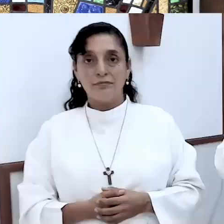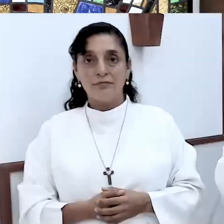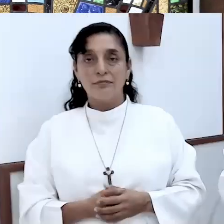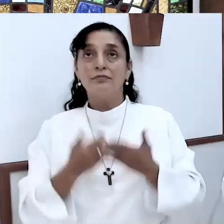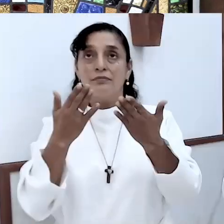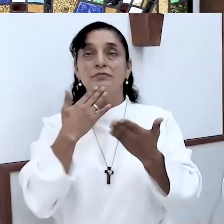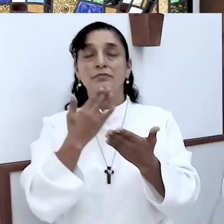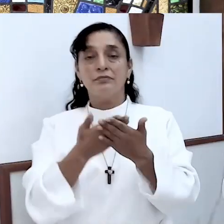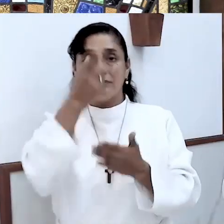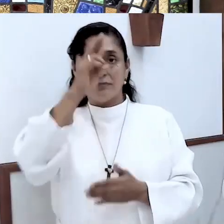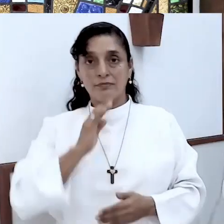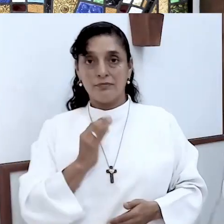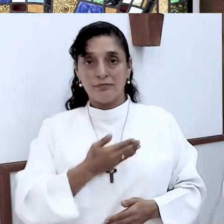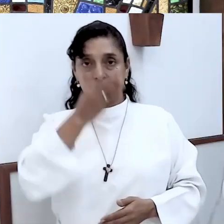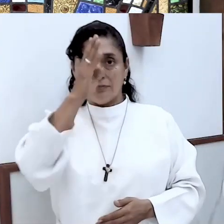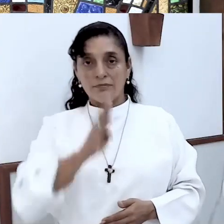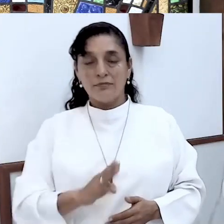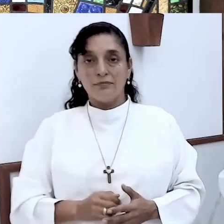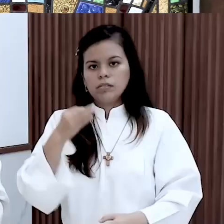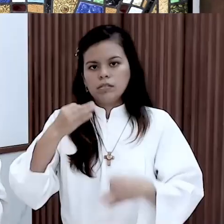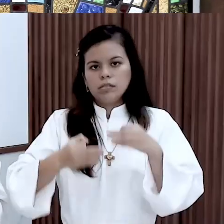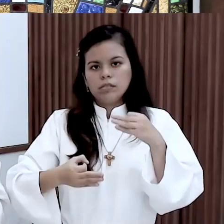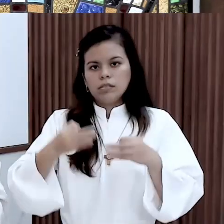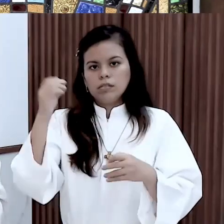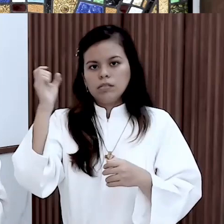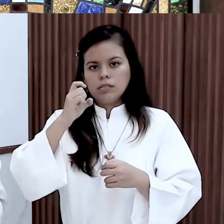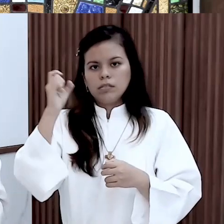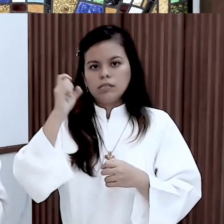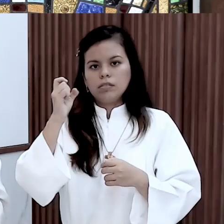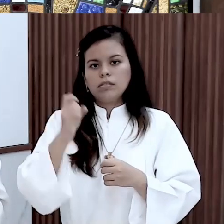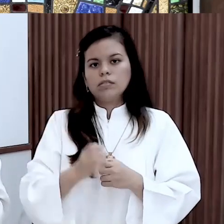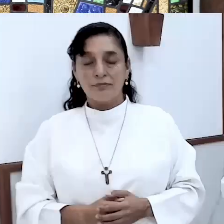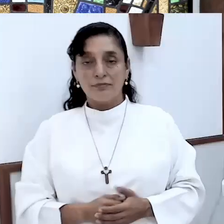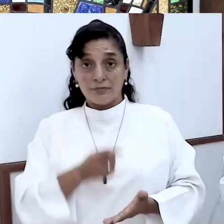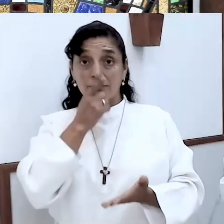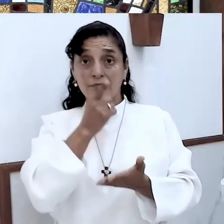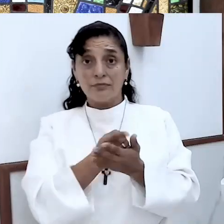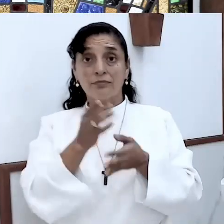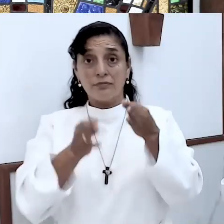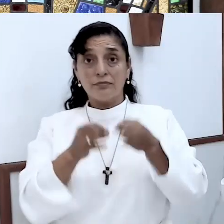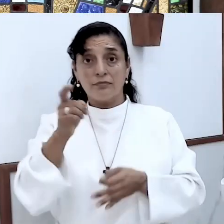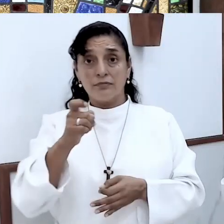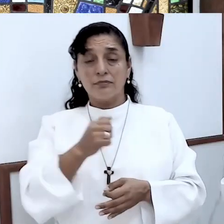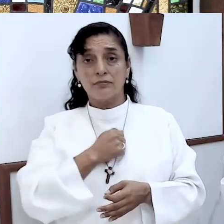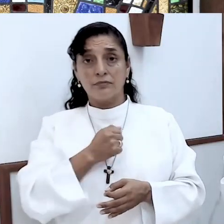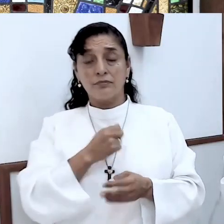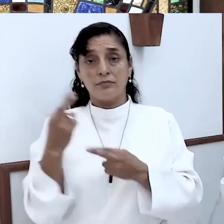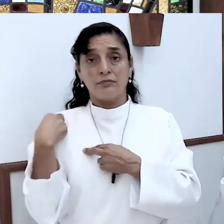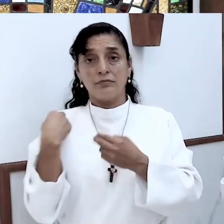Demos gracias al Señor nuestro Dios. Es justo y necesario. En verdad es justo y